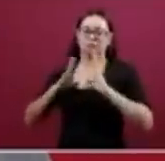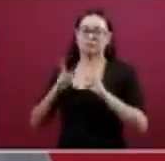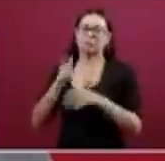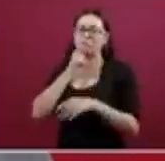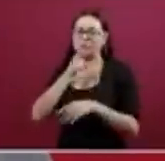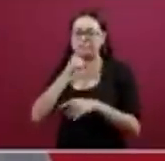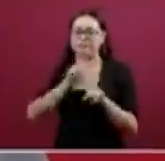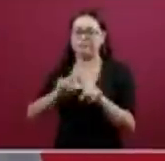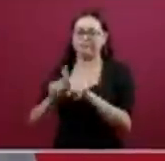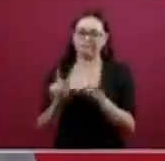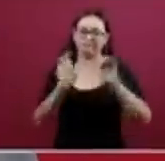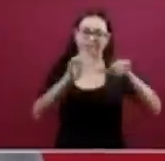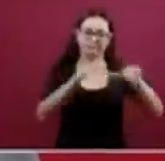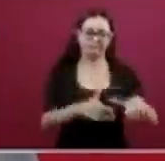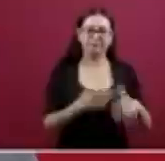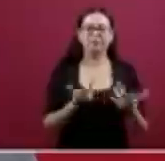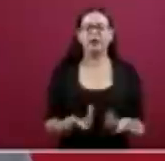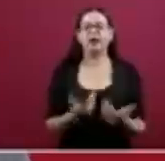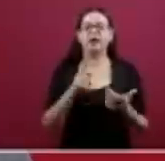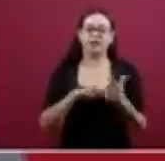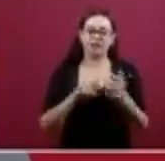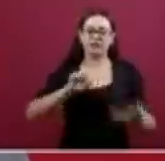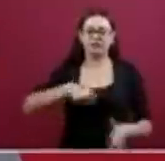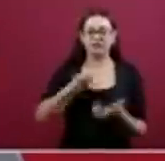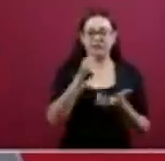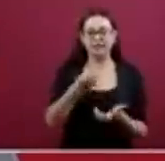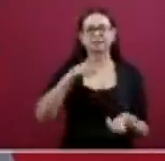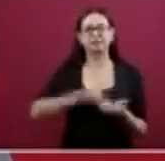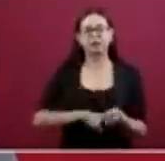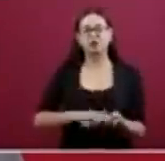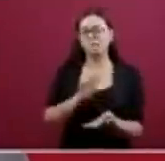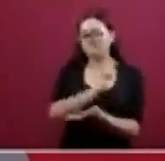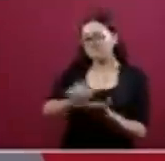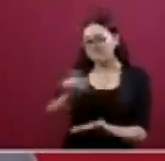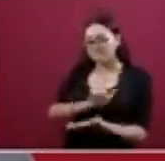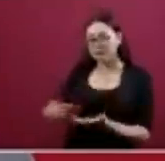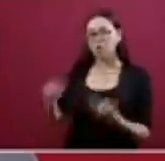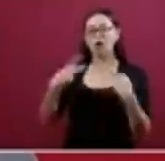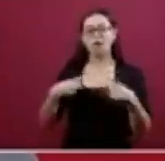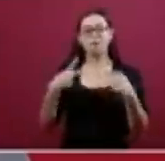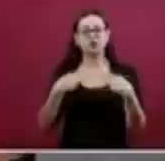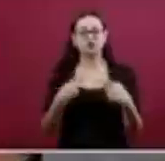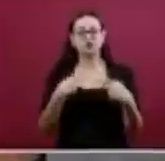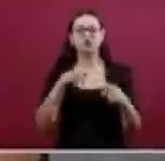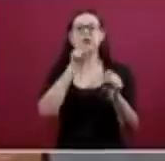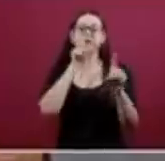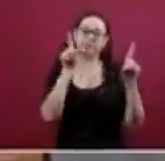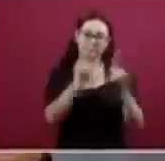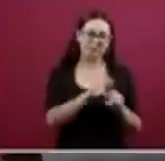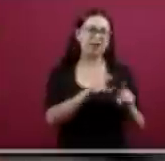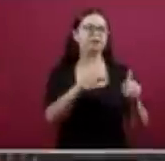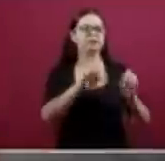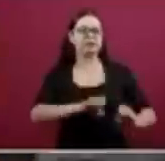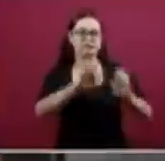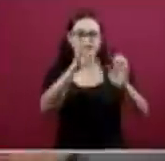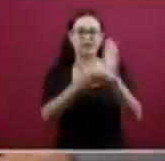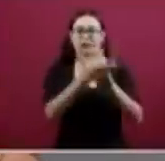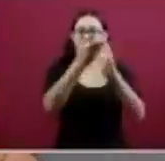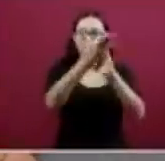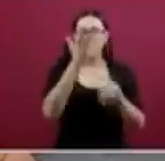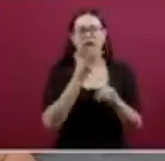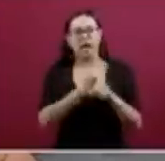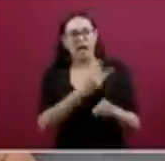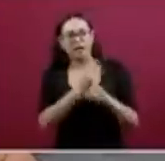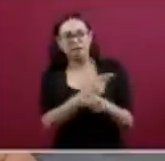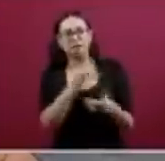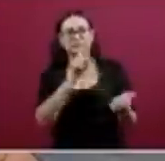Incluye no solo el pago al personal, no solo las prestaciones, son las instalaciones, es el mantenimiento